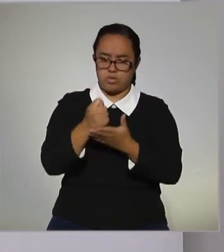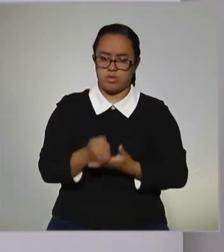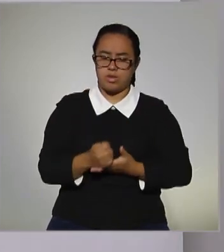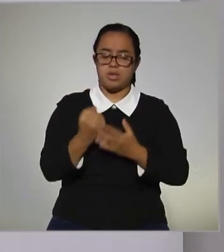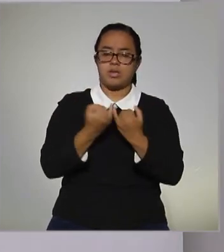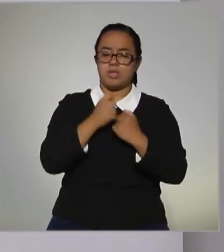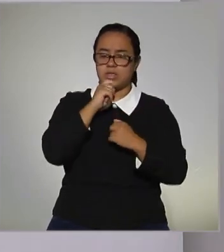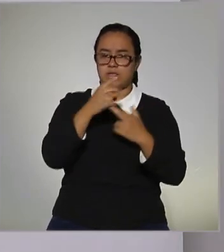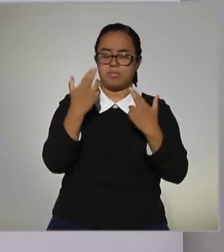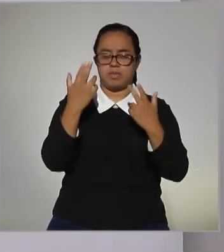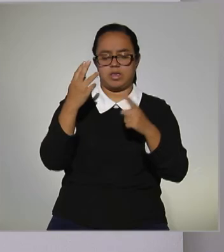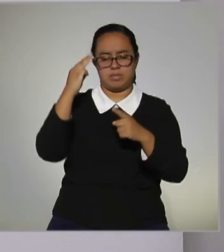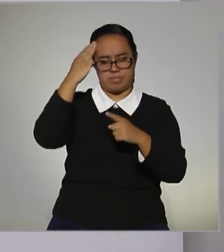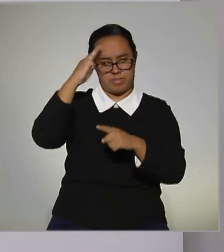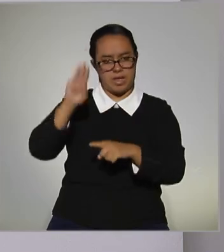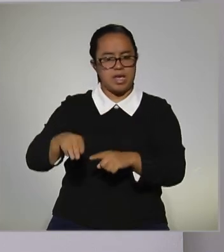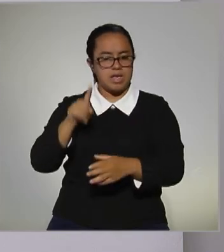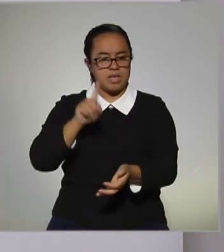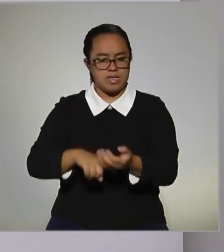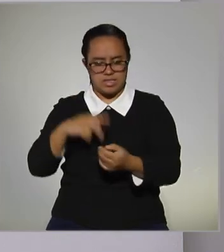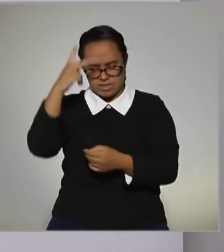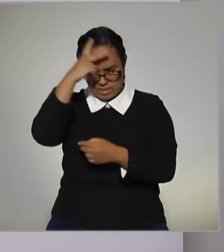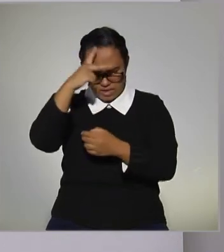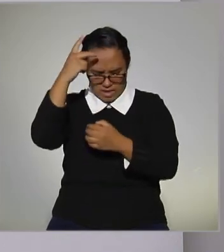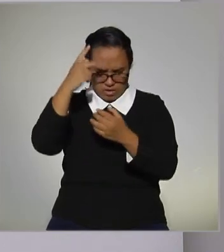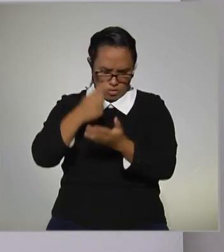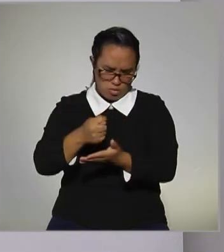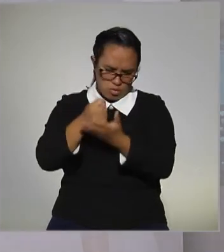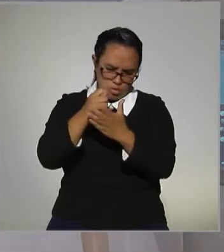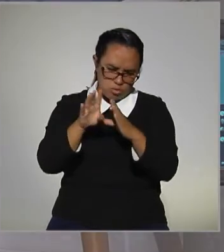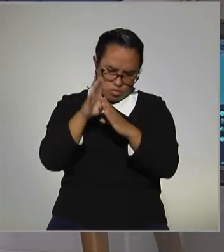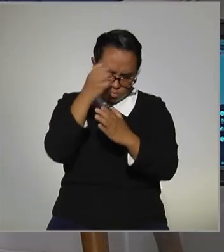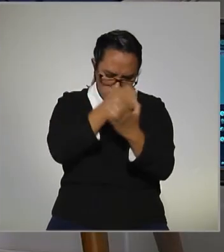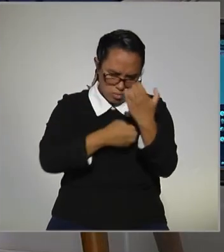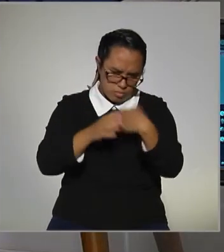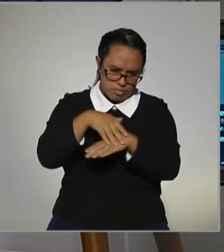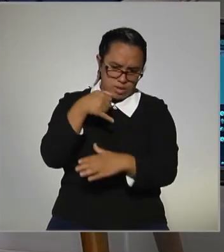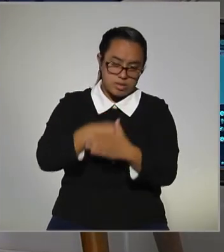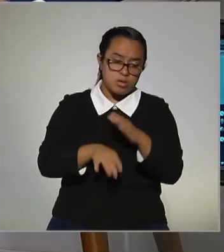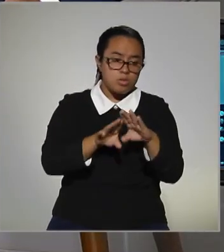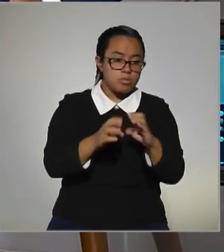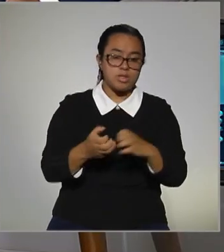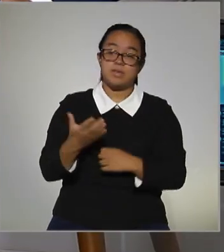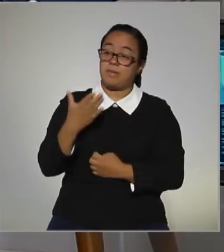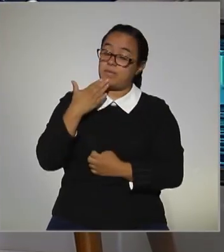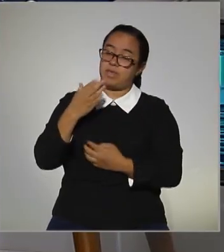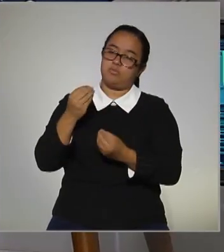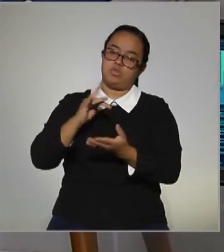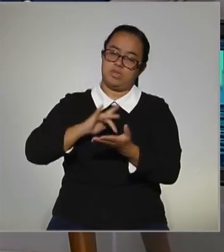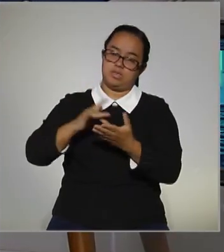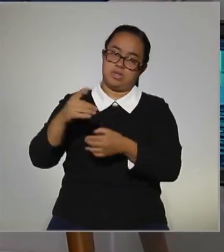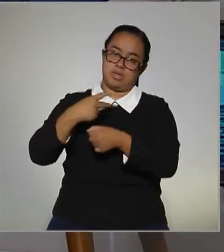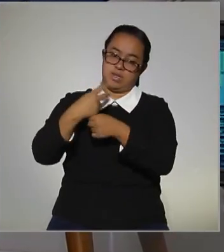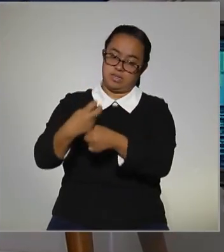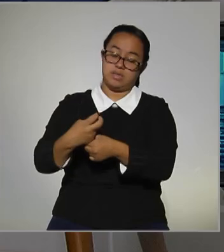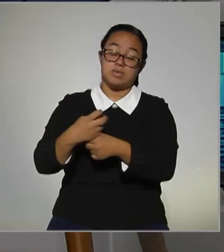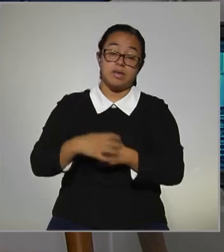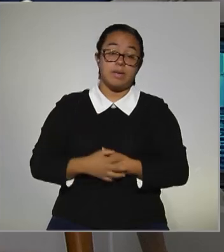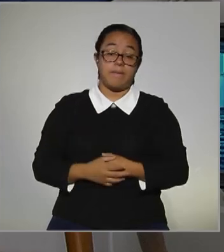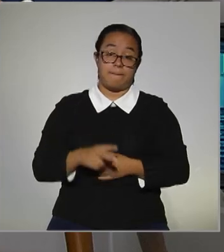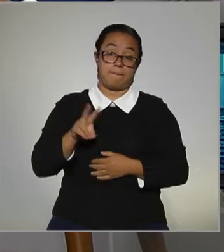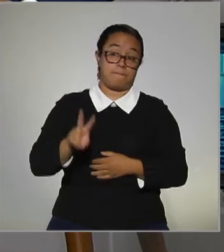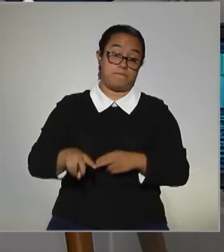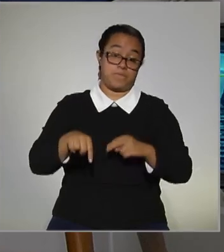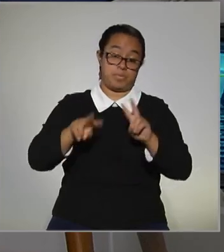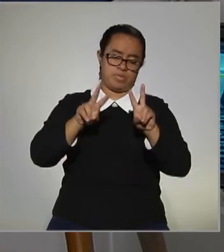y maestro en psicoterapia psicoanalítica. ¿Cómo estás, Manuel? Muy bien, Lupita, muchas gracias y muchas gracias por la invitación. Azu, muchas gracias. Y un